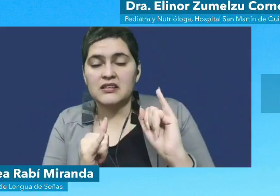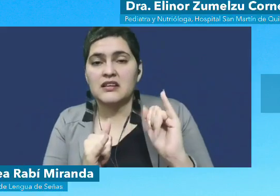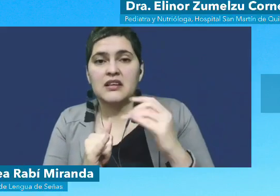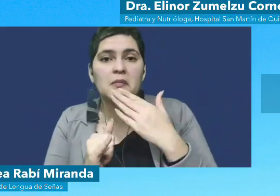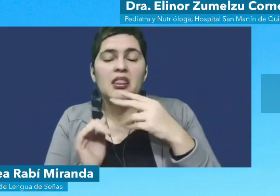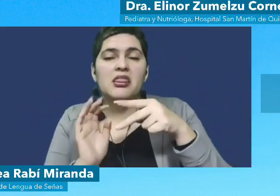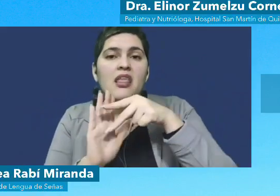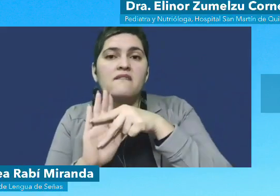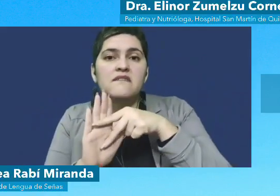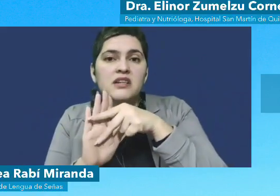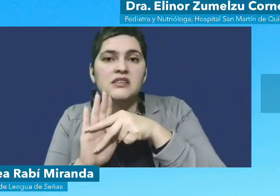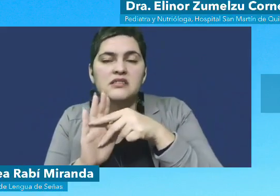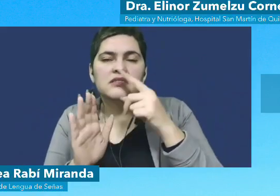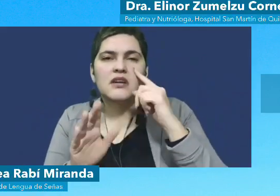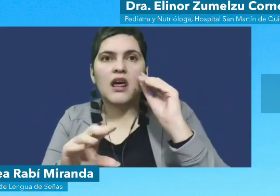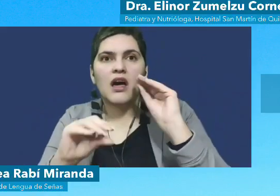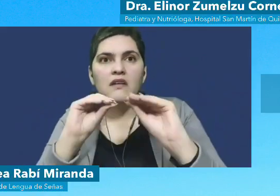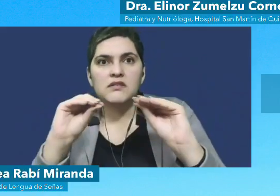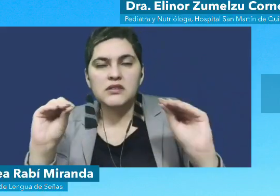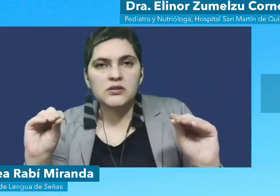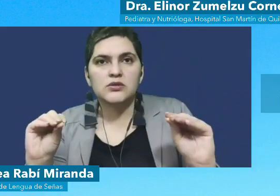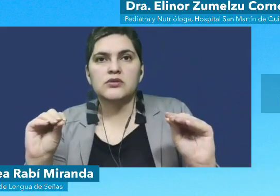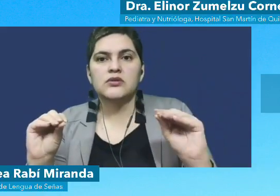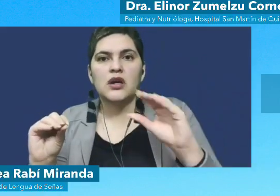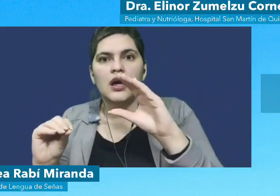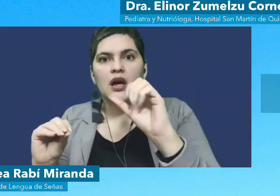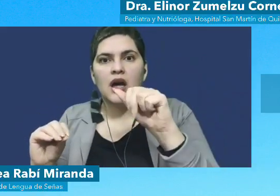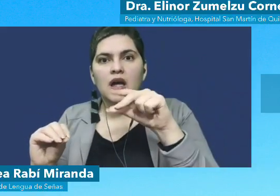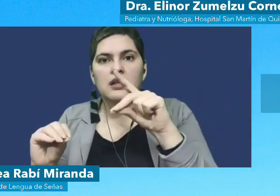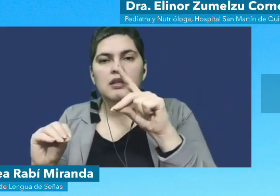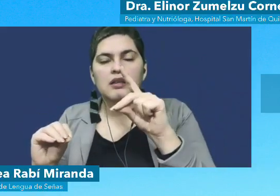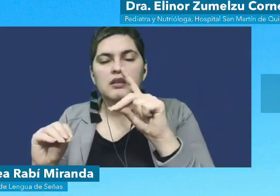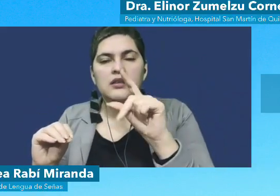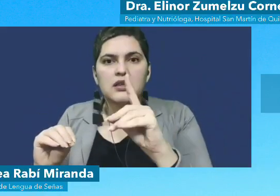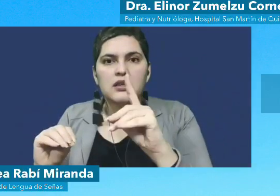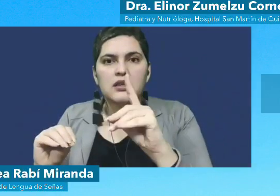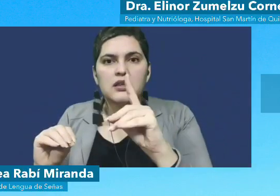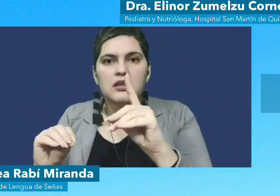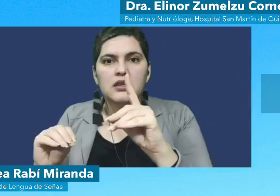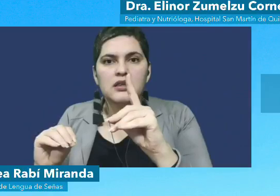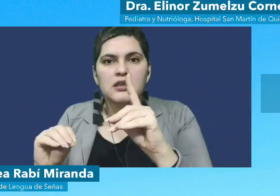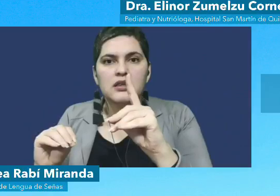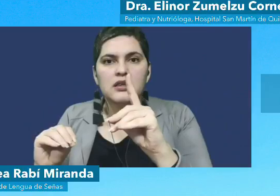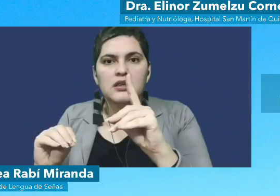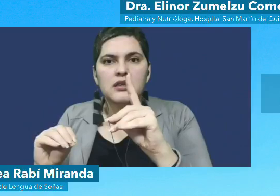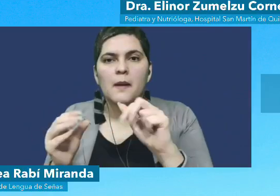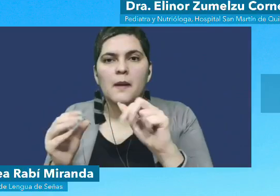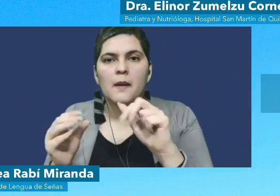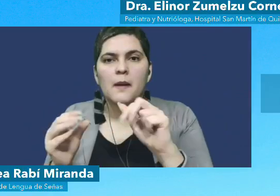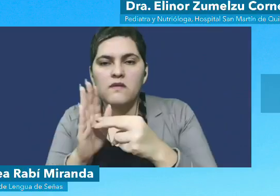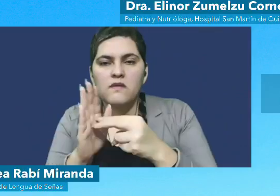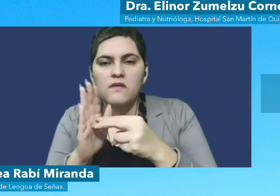pasan aviso de que la cándida provoca esto, entonces un poco por eso lo puse, porque hay estudios que